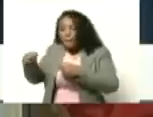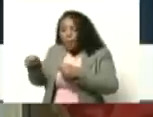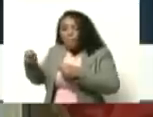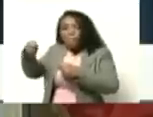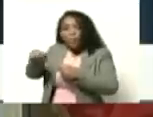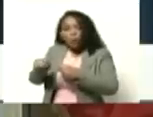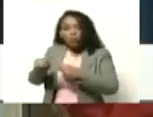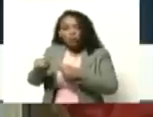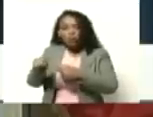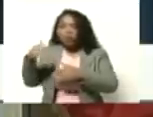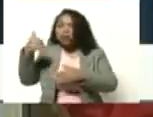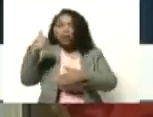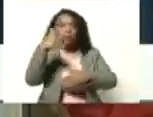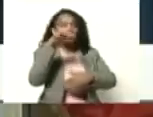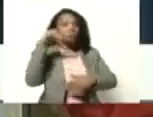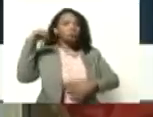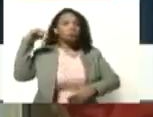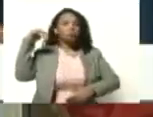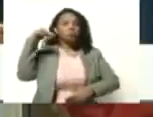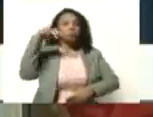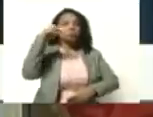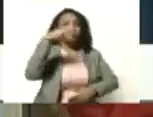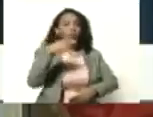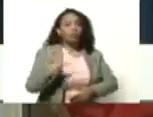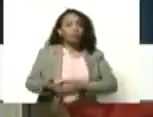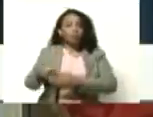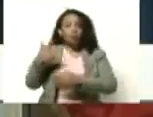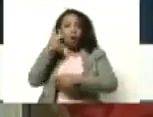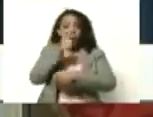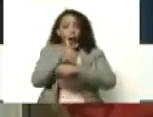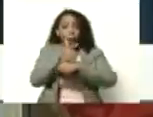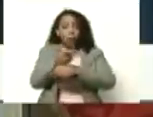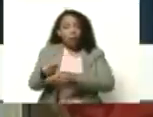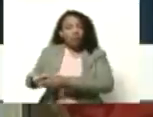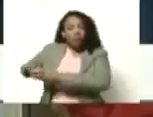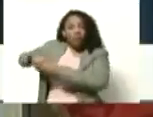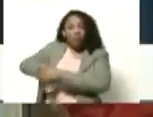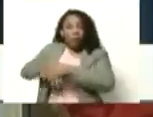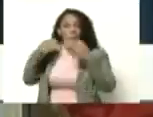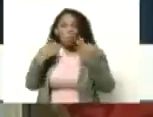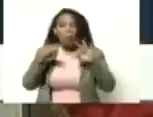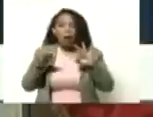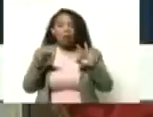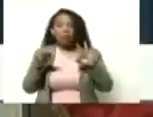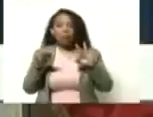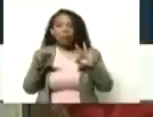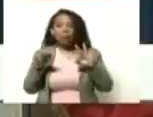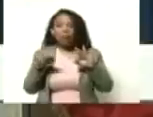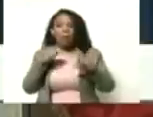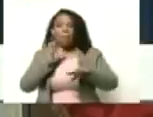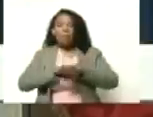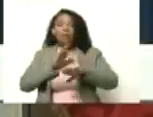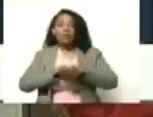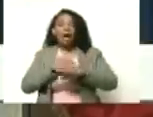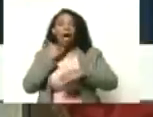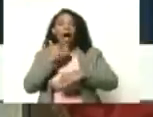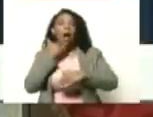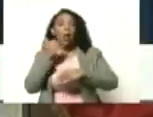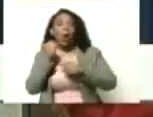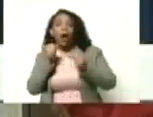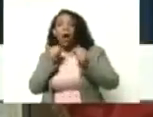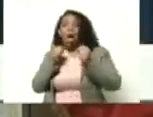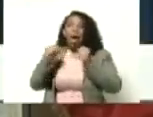y sale incluso con su arma la cual usaba normalmente sin que hubiese indicios